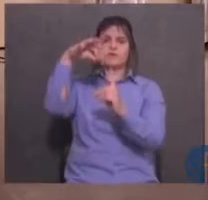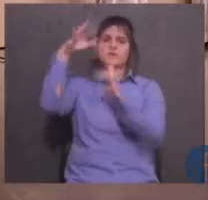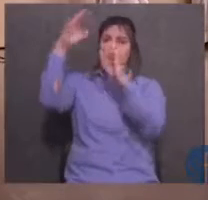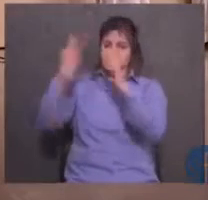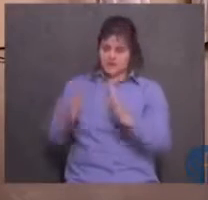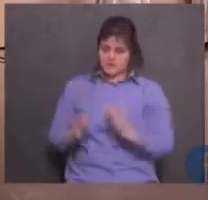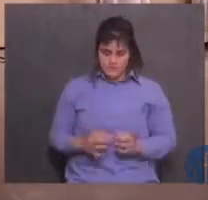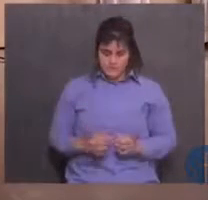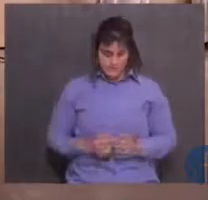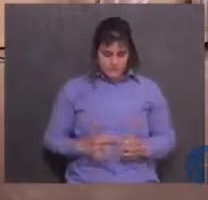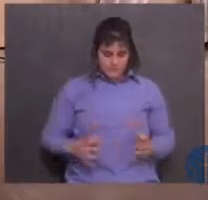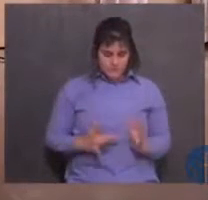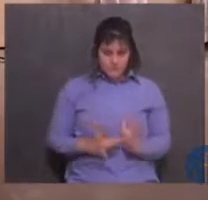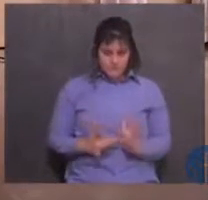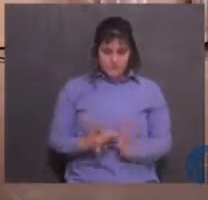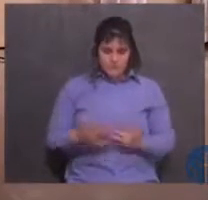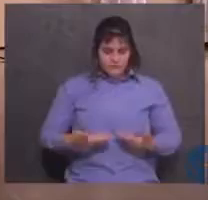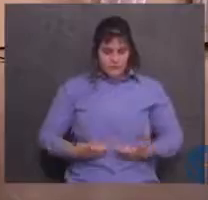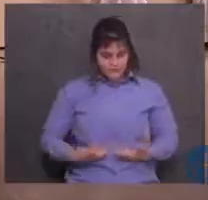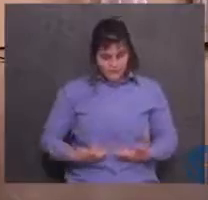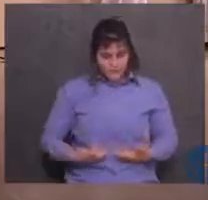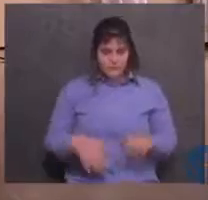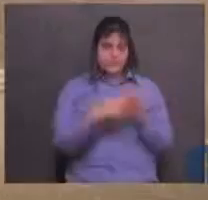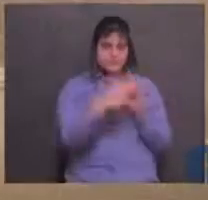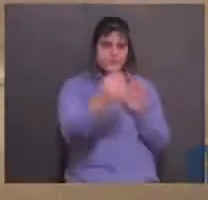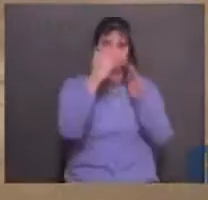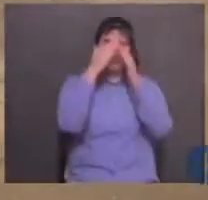y bendito sea el fruto de tu vientre, Jesús.